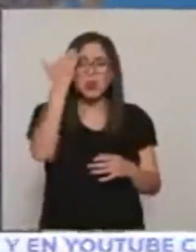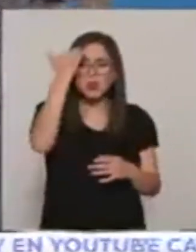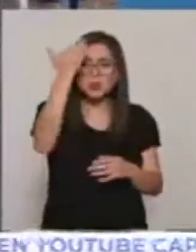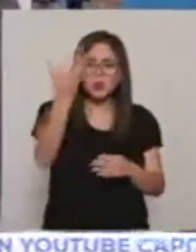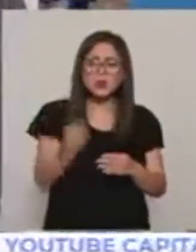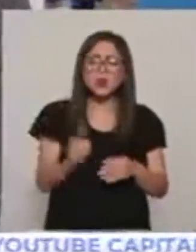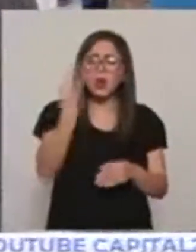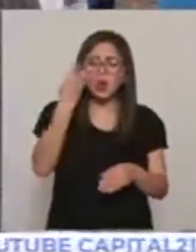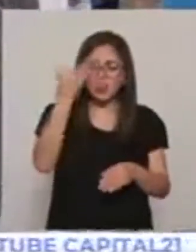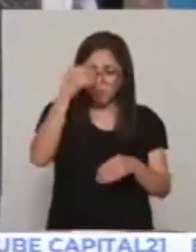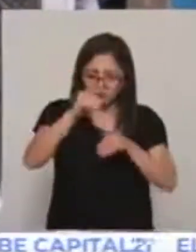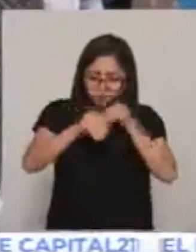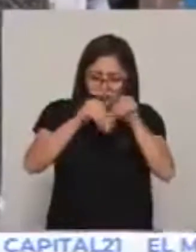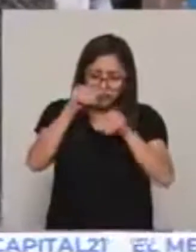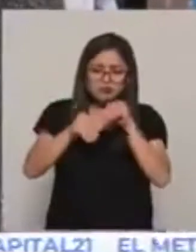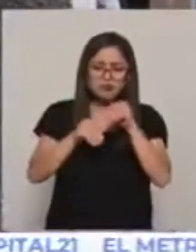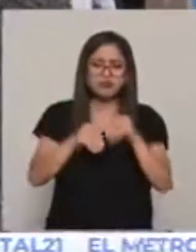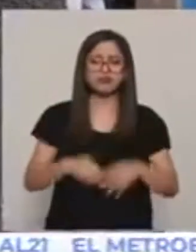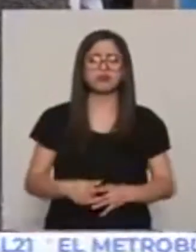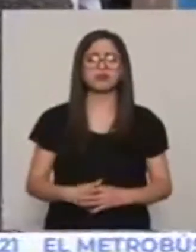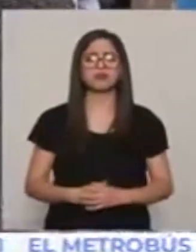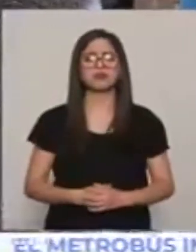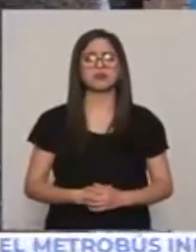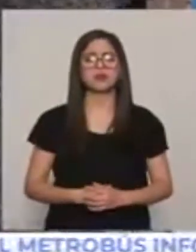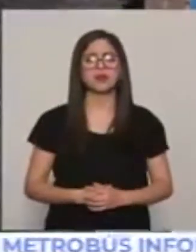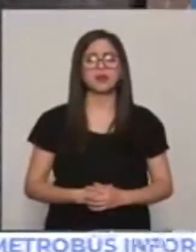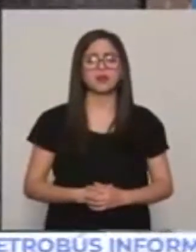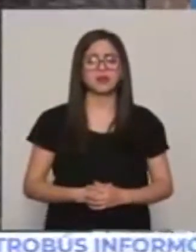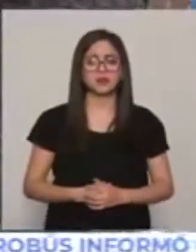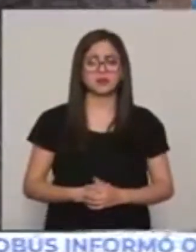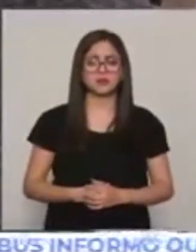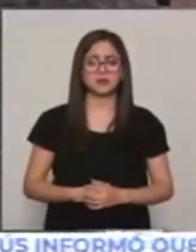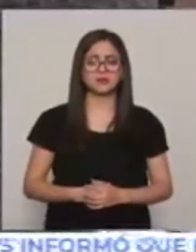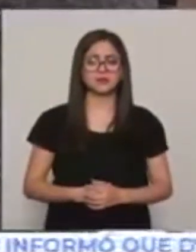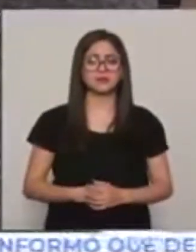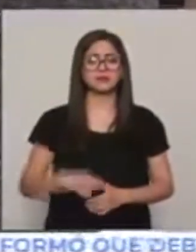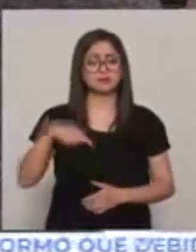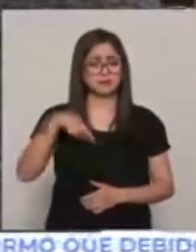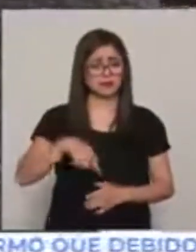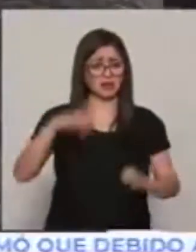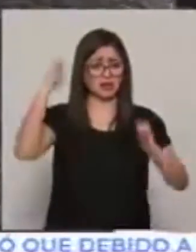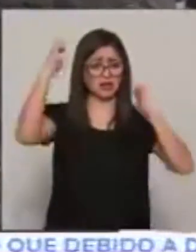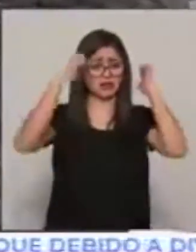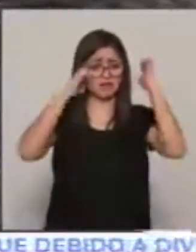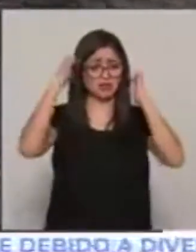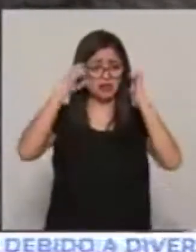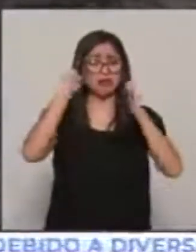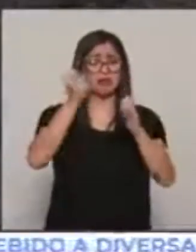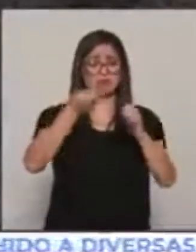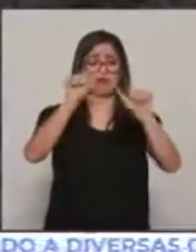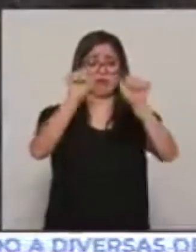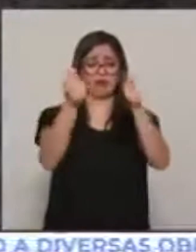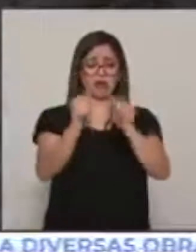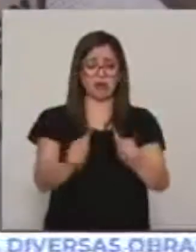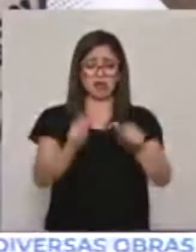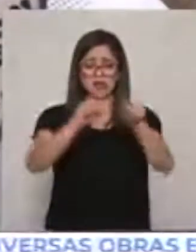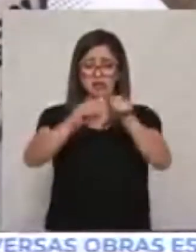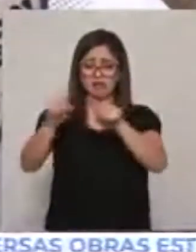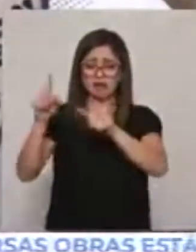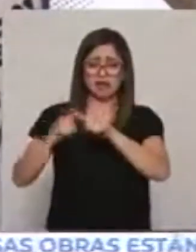elaborar este tipo de cascos? perfecto. Bueno, estamos aquí en una exhibición de arte. Tenemos diferentes productos de la